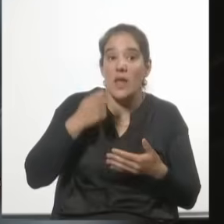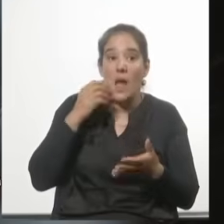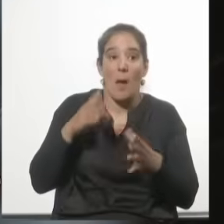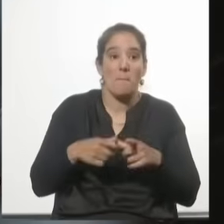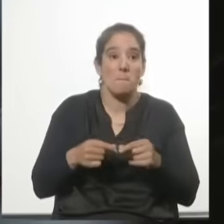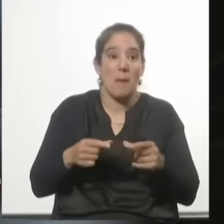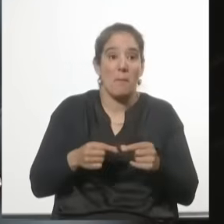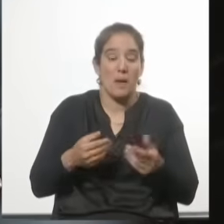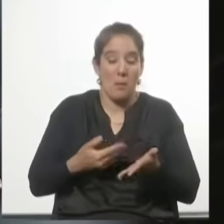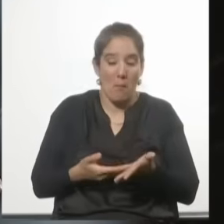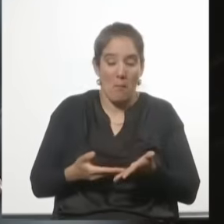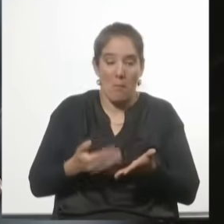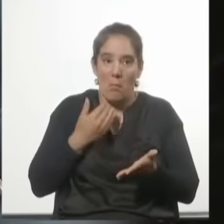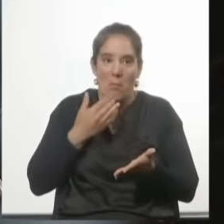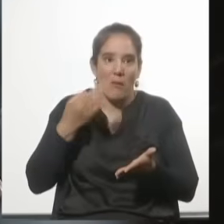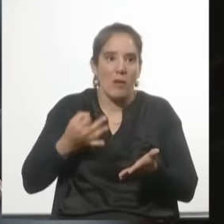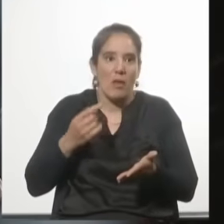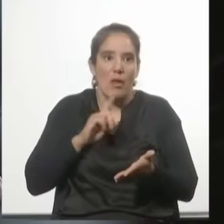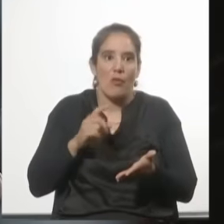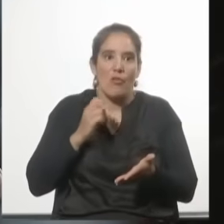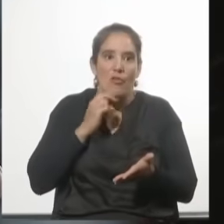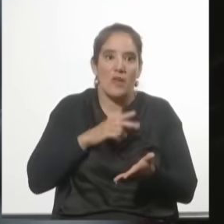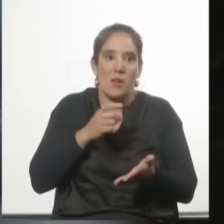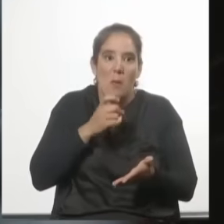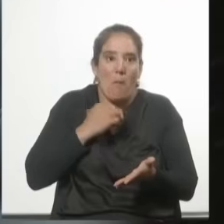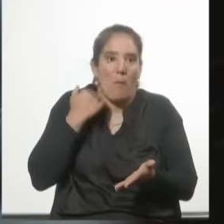o inexistente.